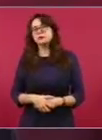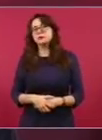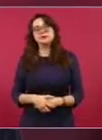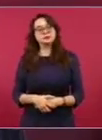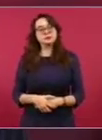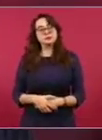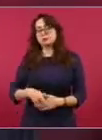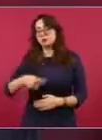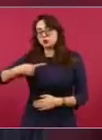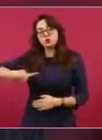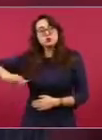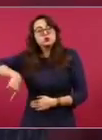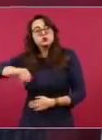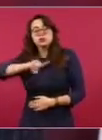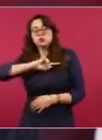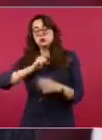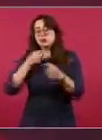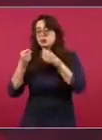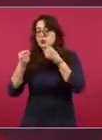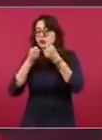Así escribió ayer.